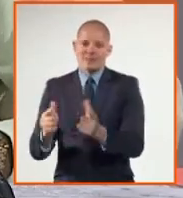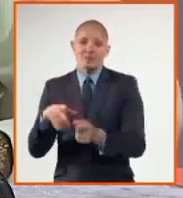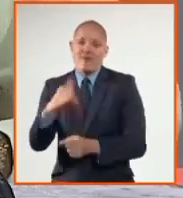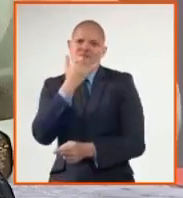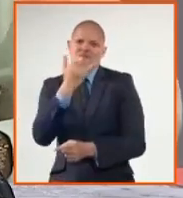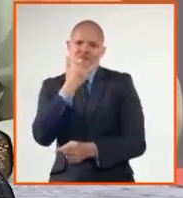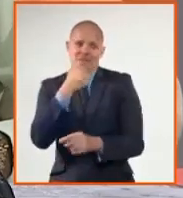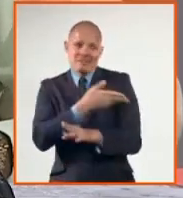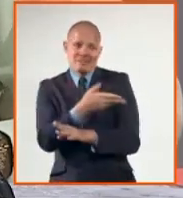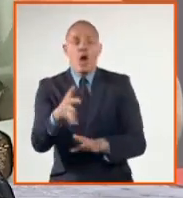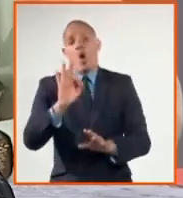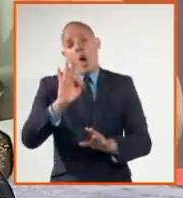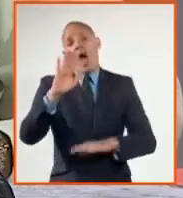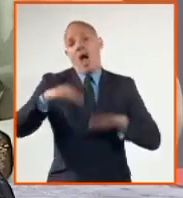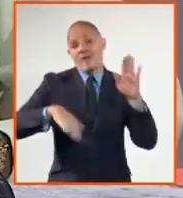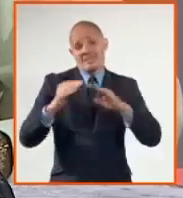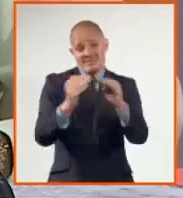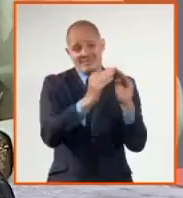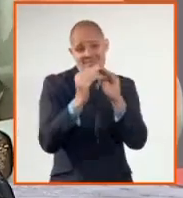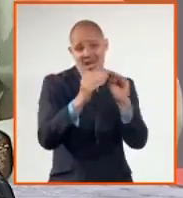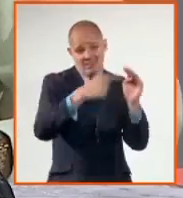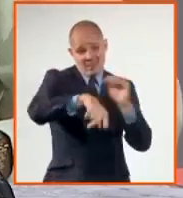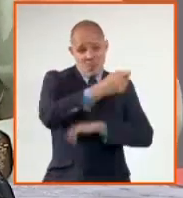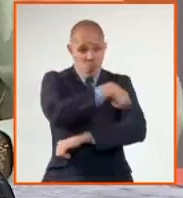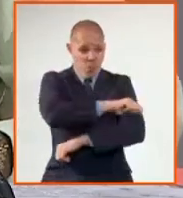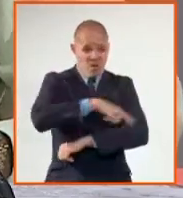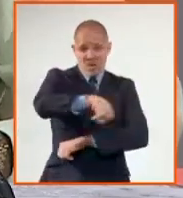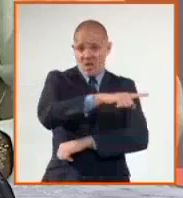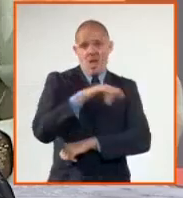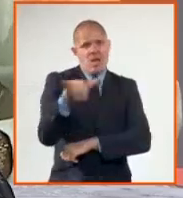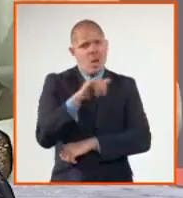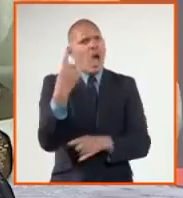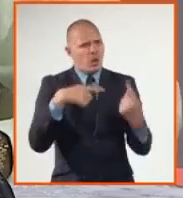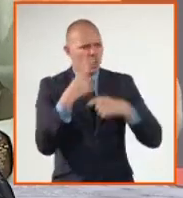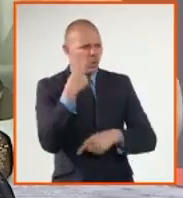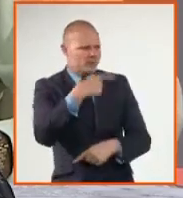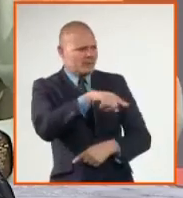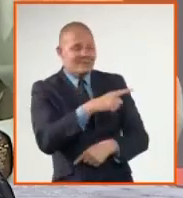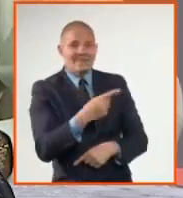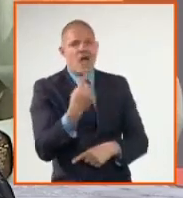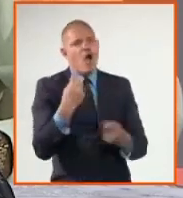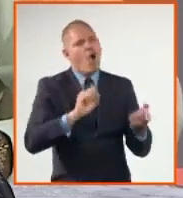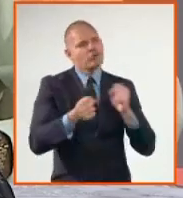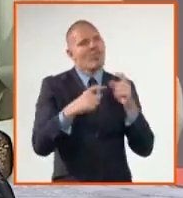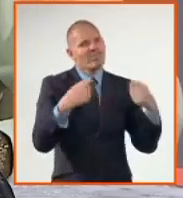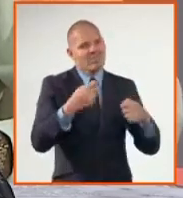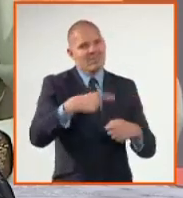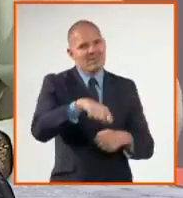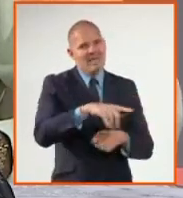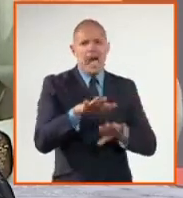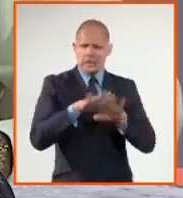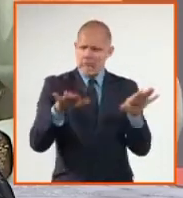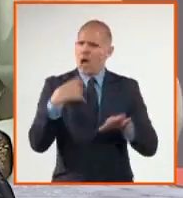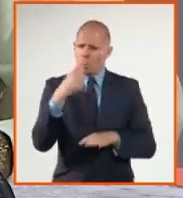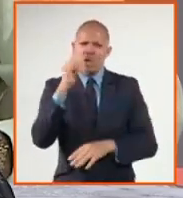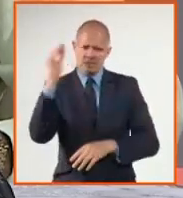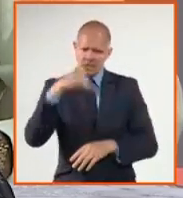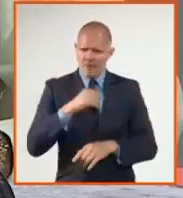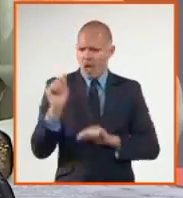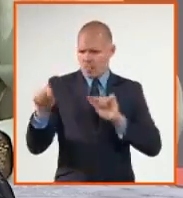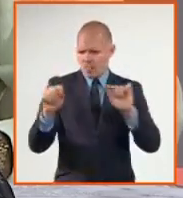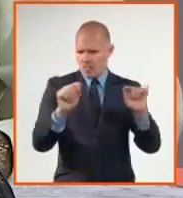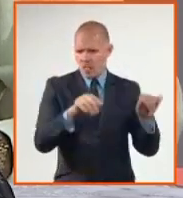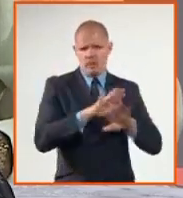en el consumo también de electricidad del país que los tenemos identificados estamos trabajando también con ellos de manera tarde con de convencer y